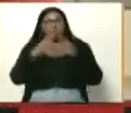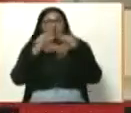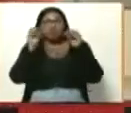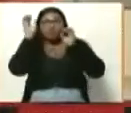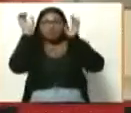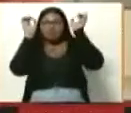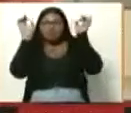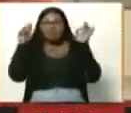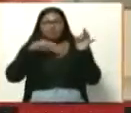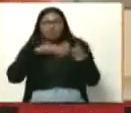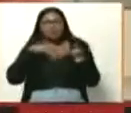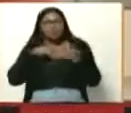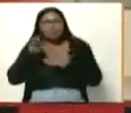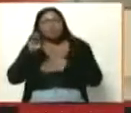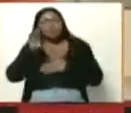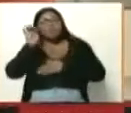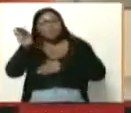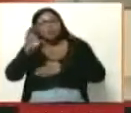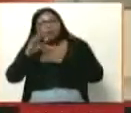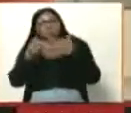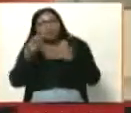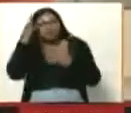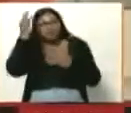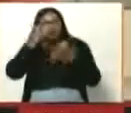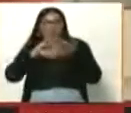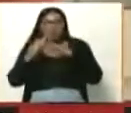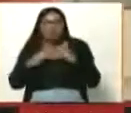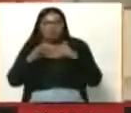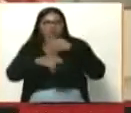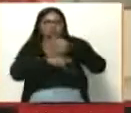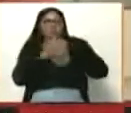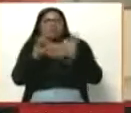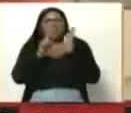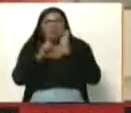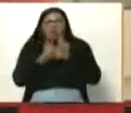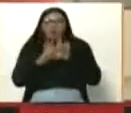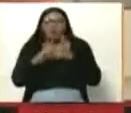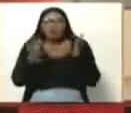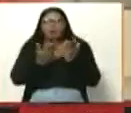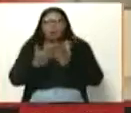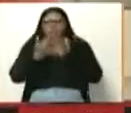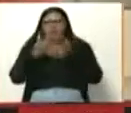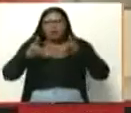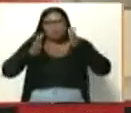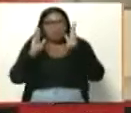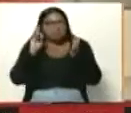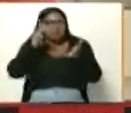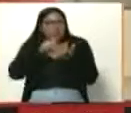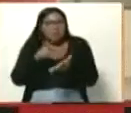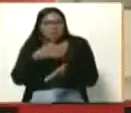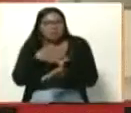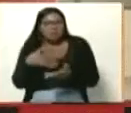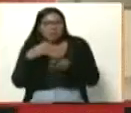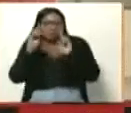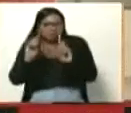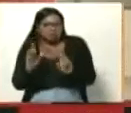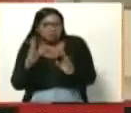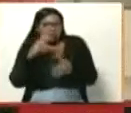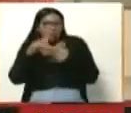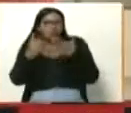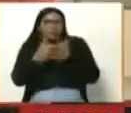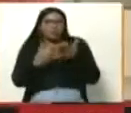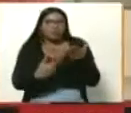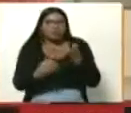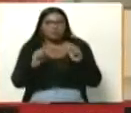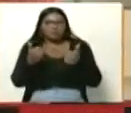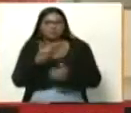creadoras del país, consejos comunales, universidades, liceos, escuelas, edificios, están convocados a participar de esta propuesta, esta iniciativa